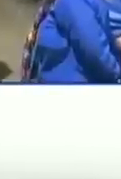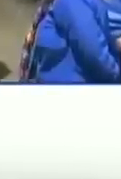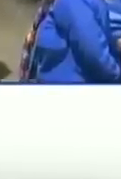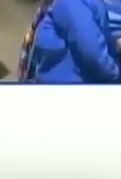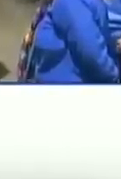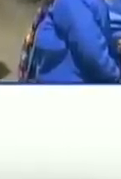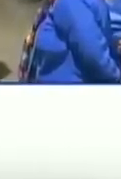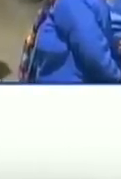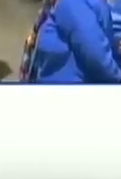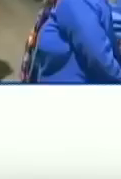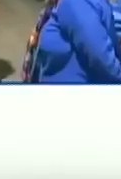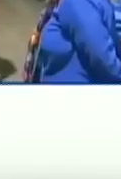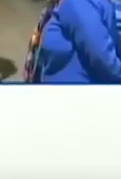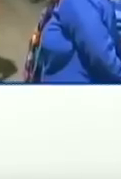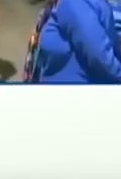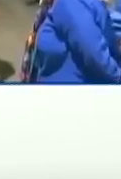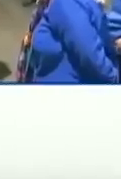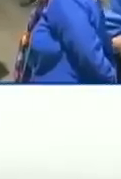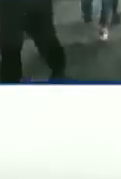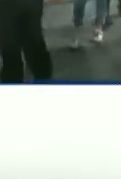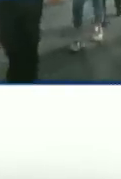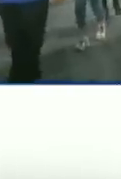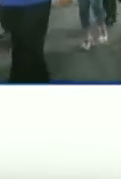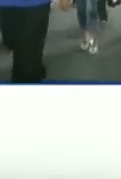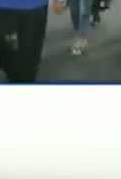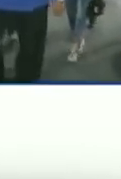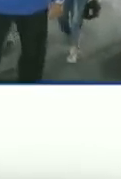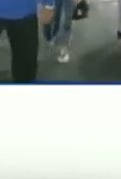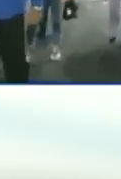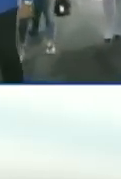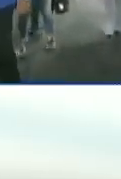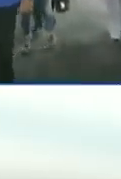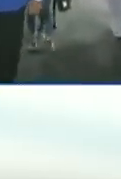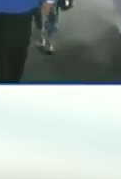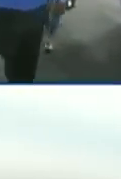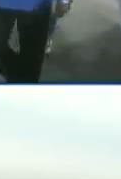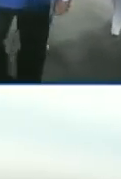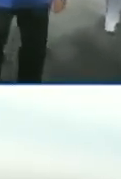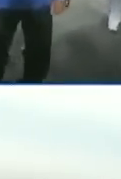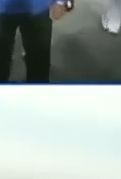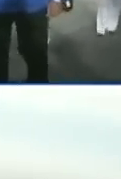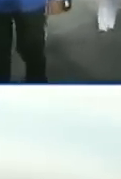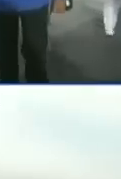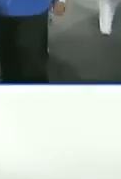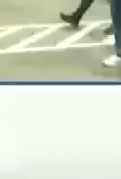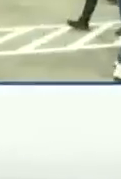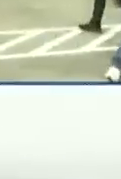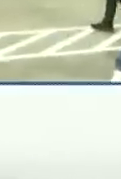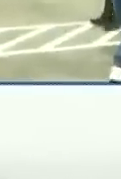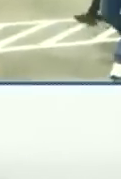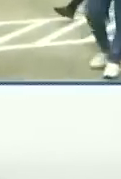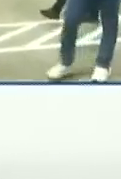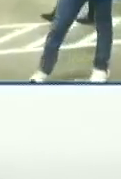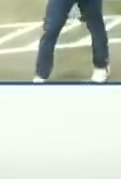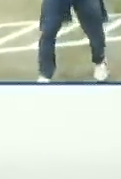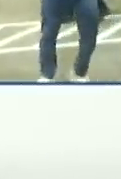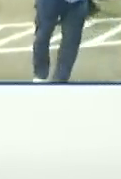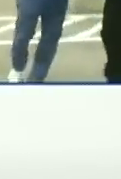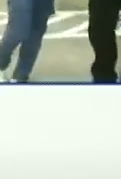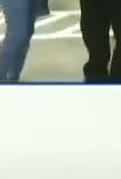eficiencia, el funcionamiento del sistema de barrio adentro 100% salud. Darle un empuje nuevo, un empuje